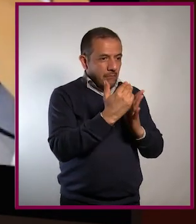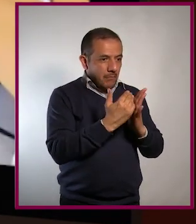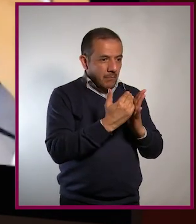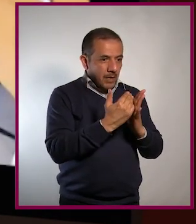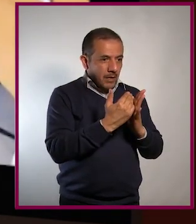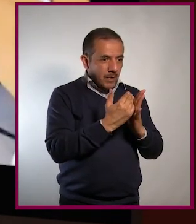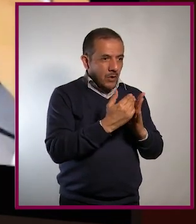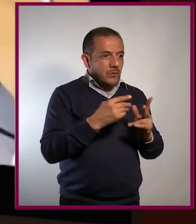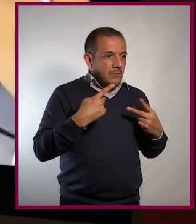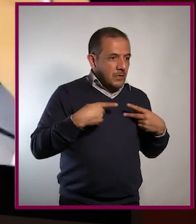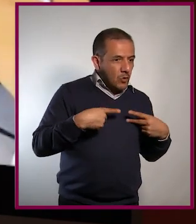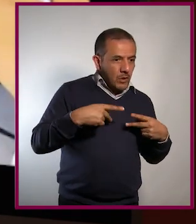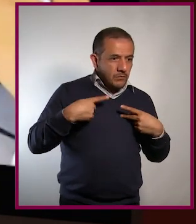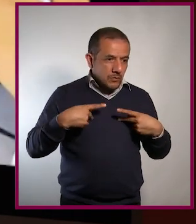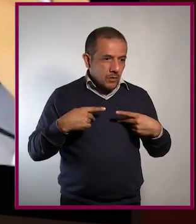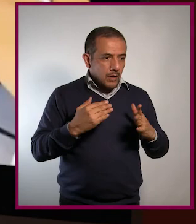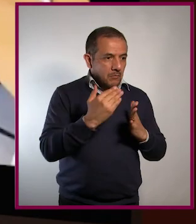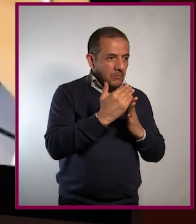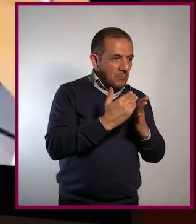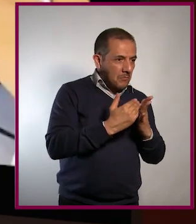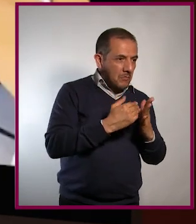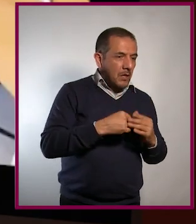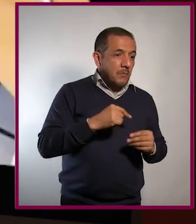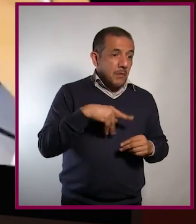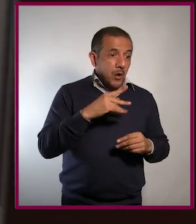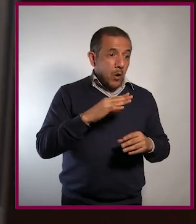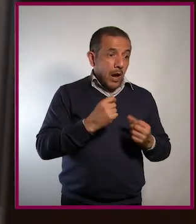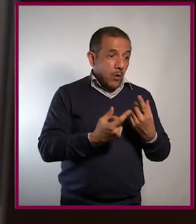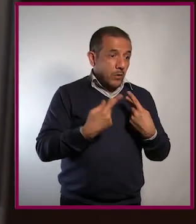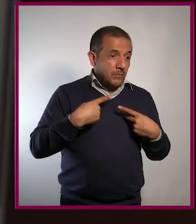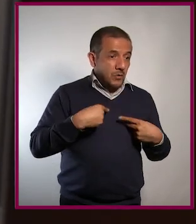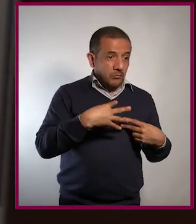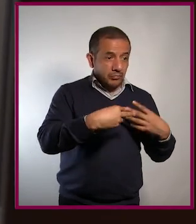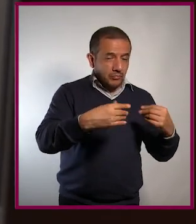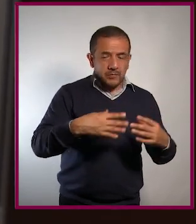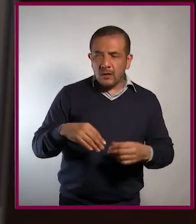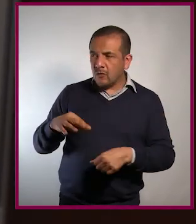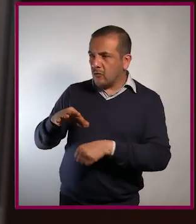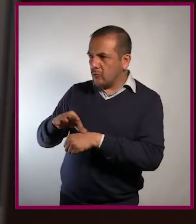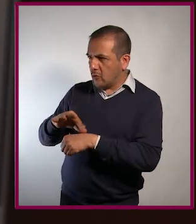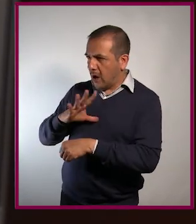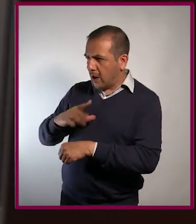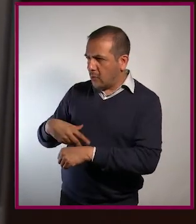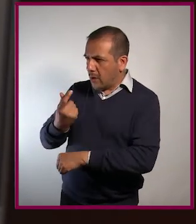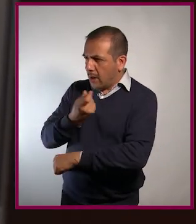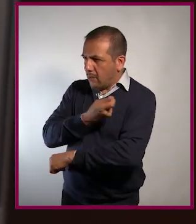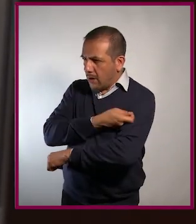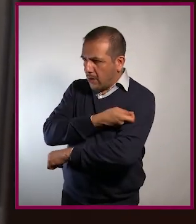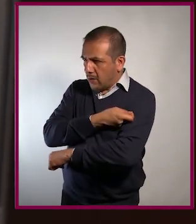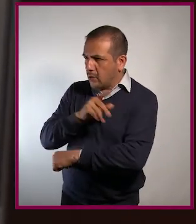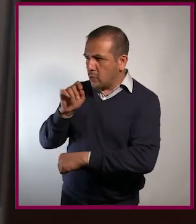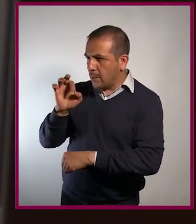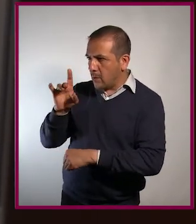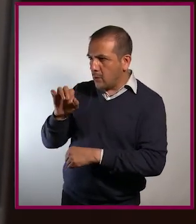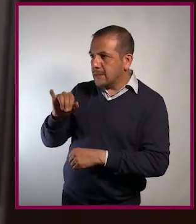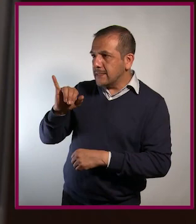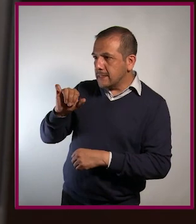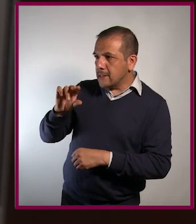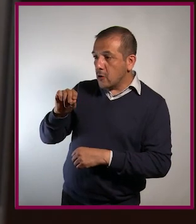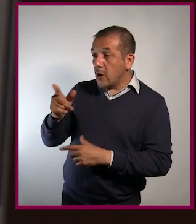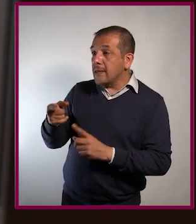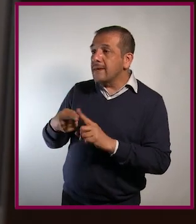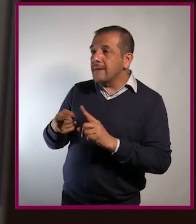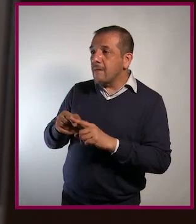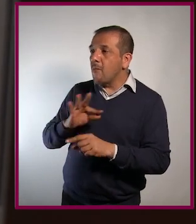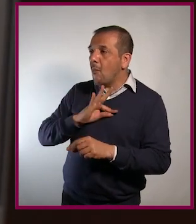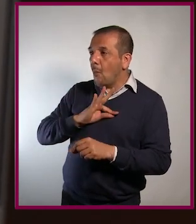incidencia el número de casos recientemente transmitidos. Doctor, ¿existe una vacuna contra la tuberculosis? ¿Quiénes tienen